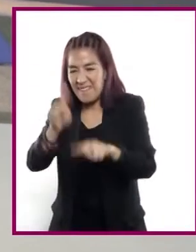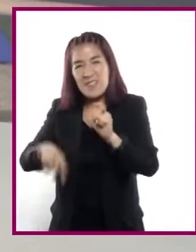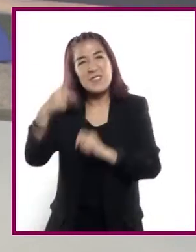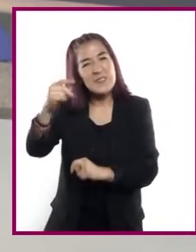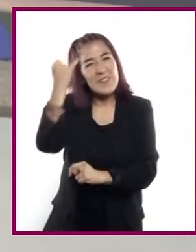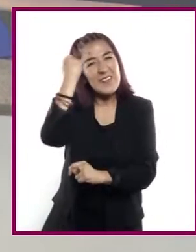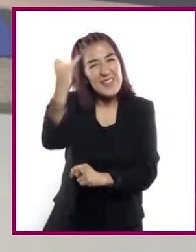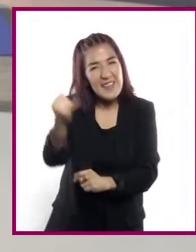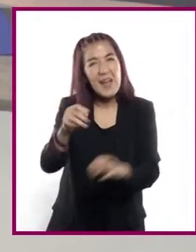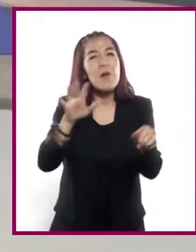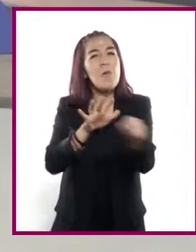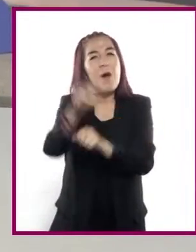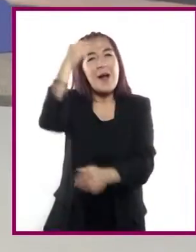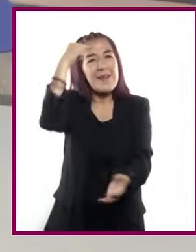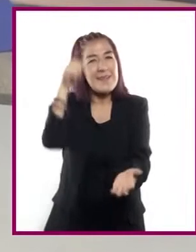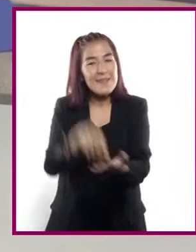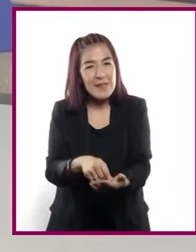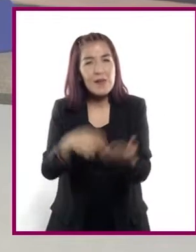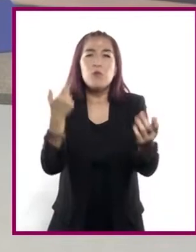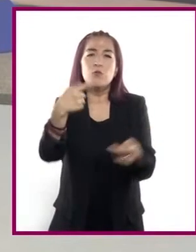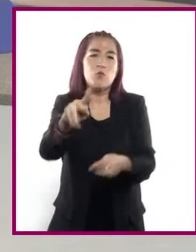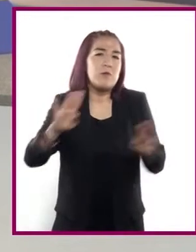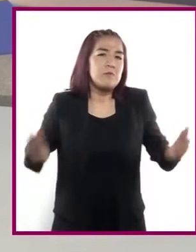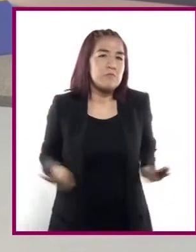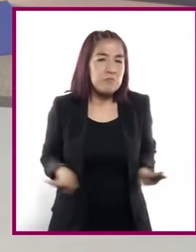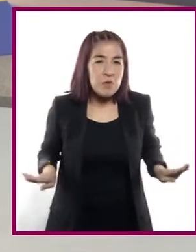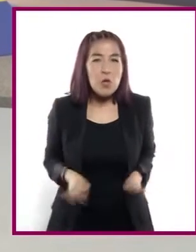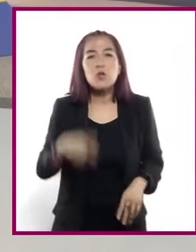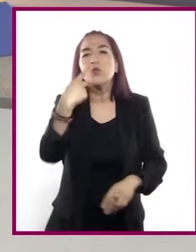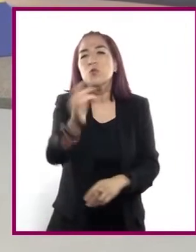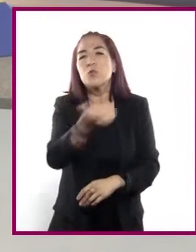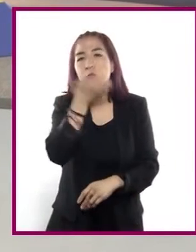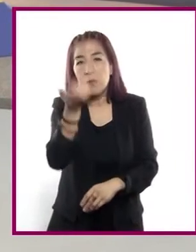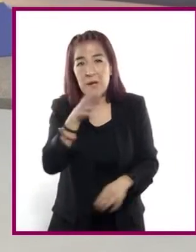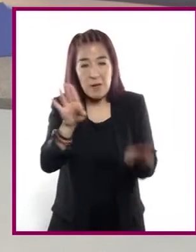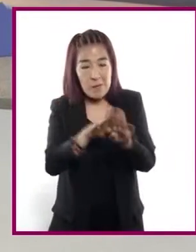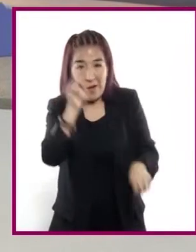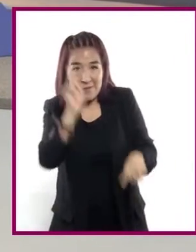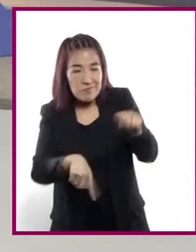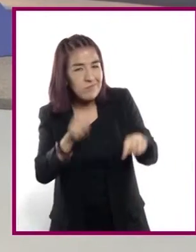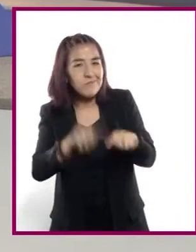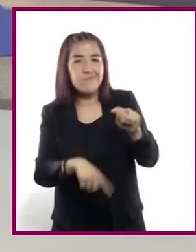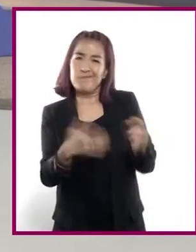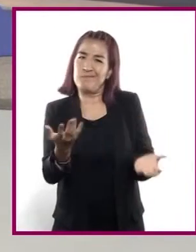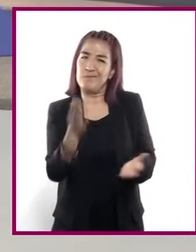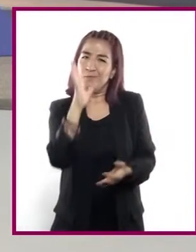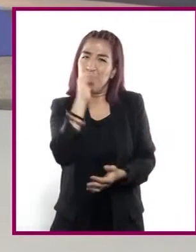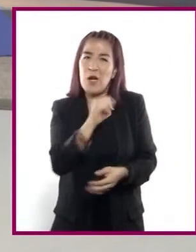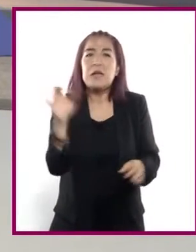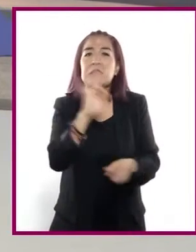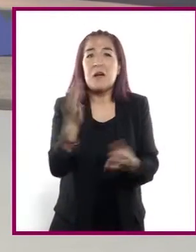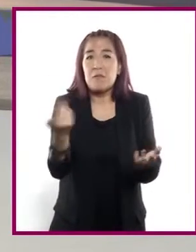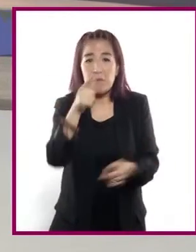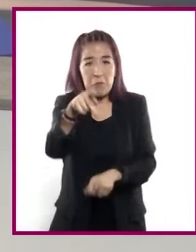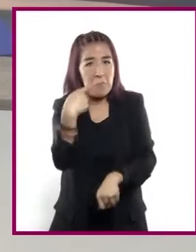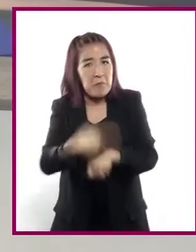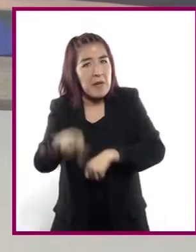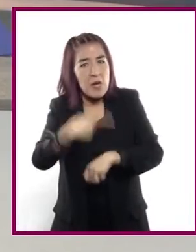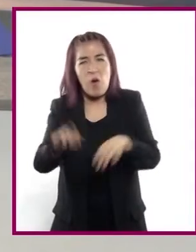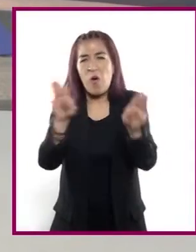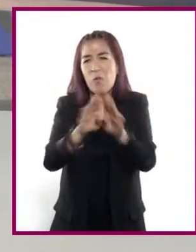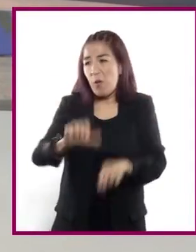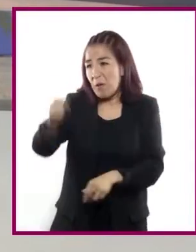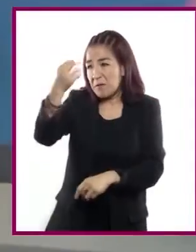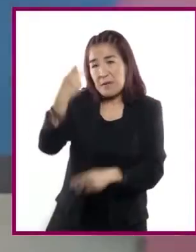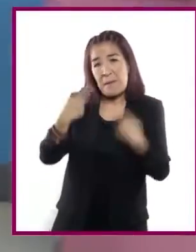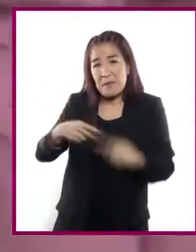ideología, creencias, actitudes o costumbres si éstas no atentan o ponen en riesgo a